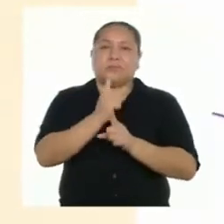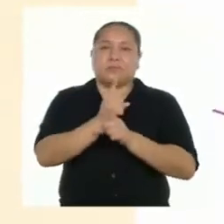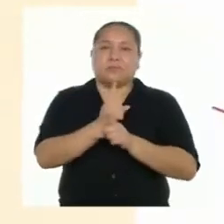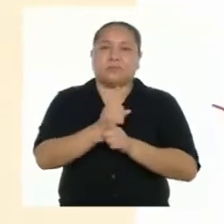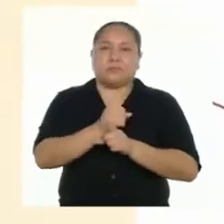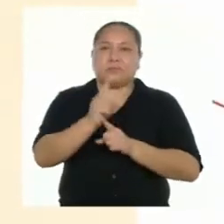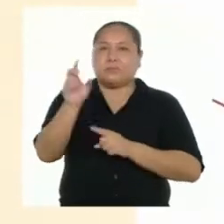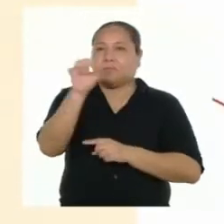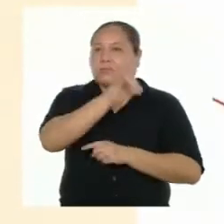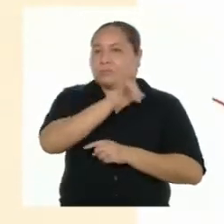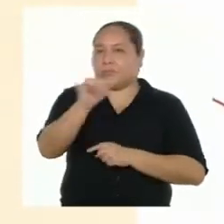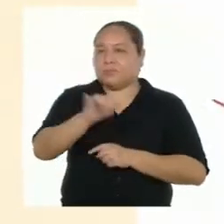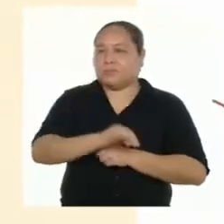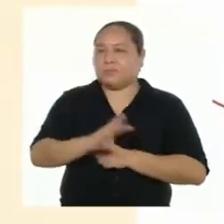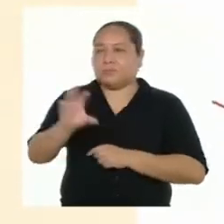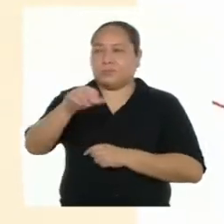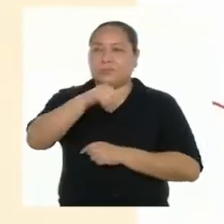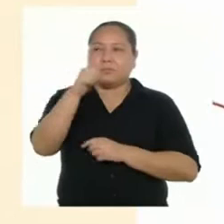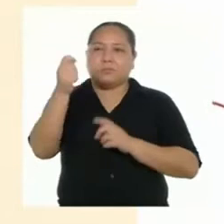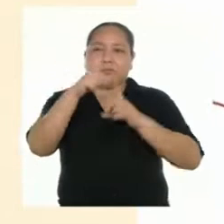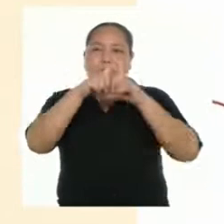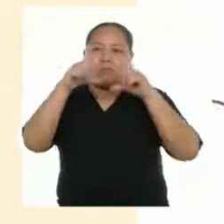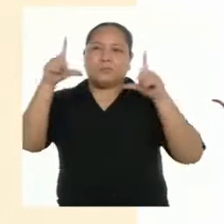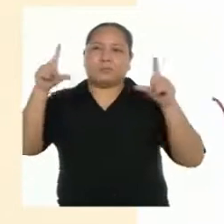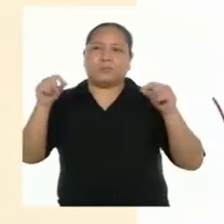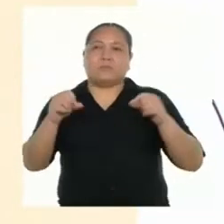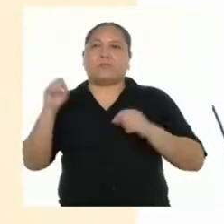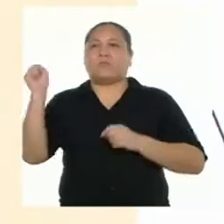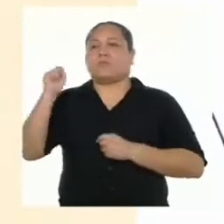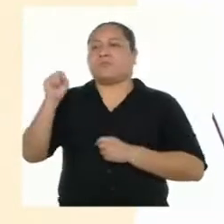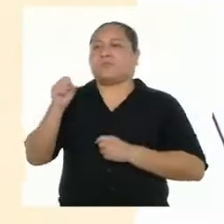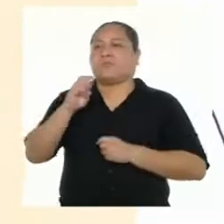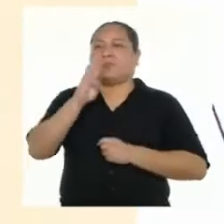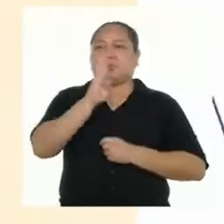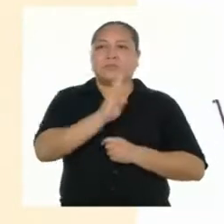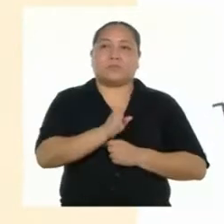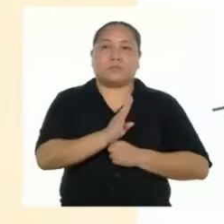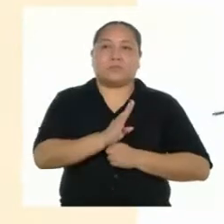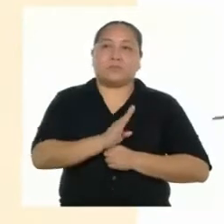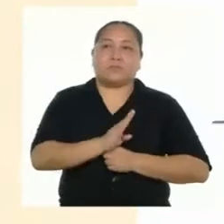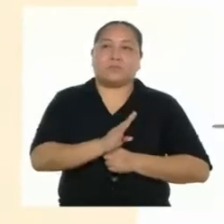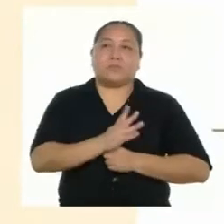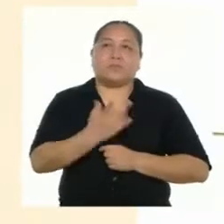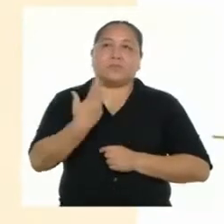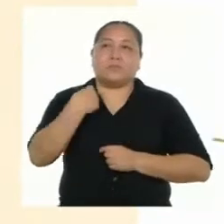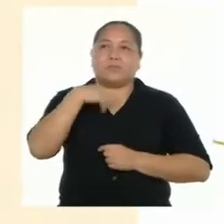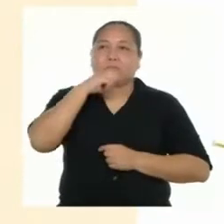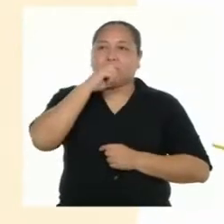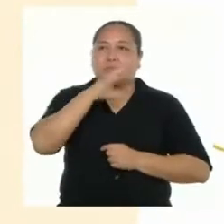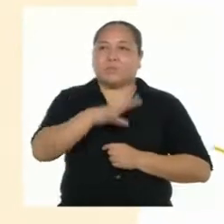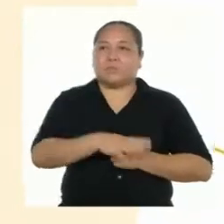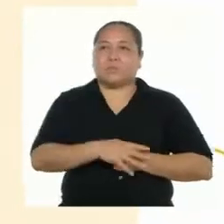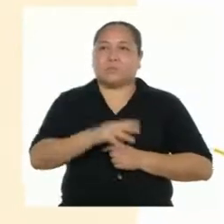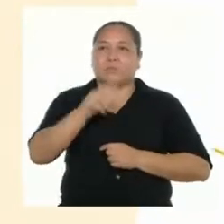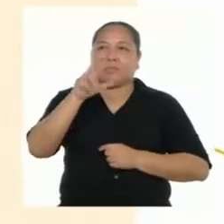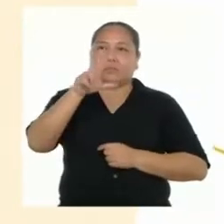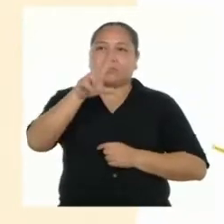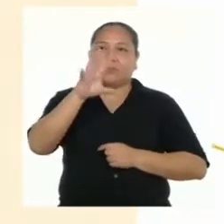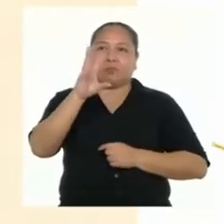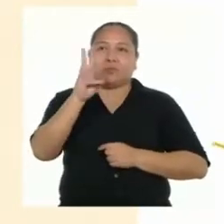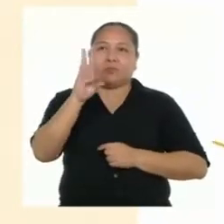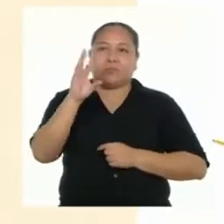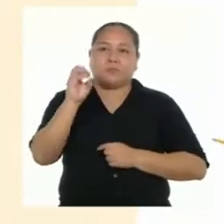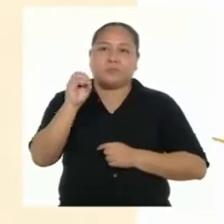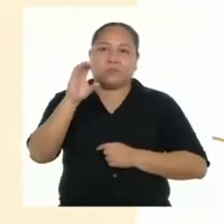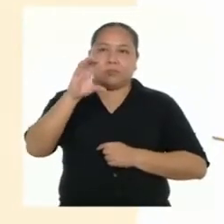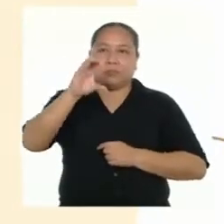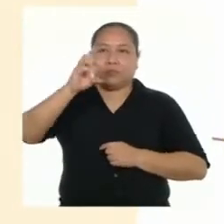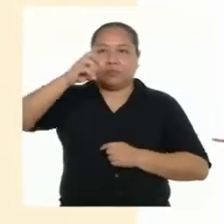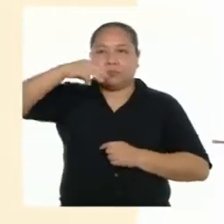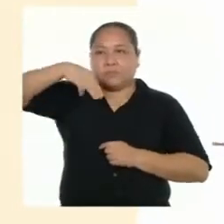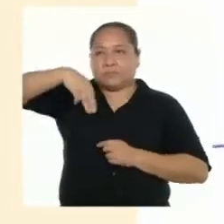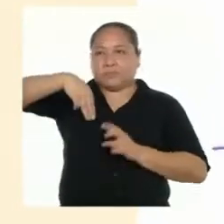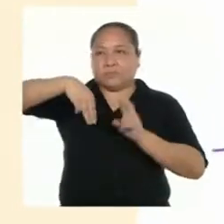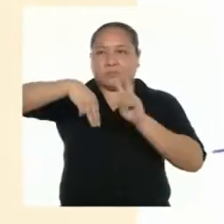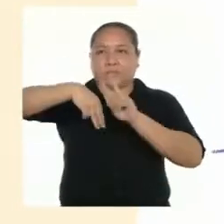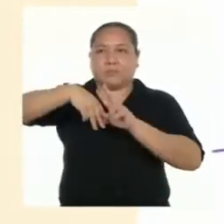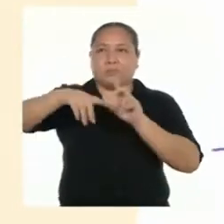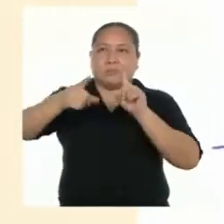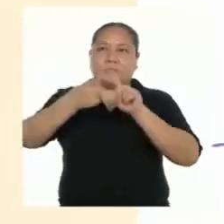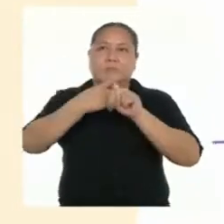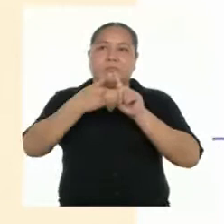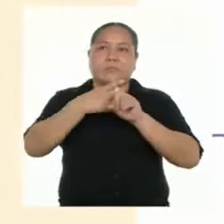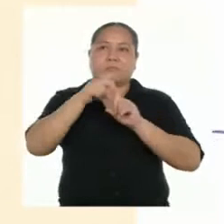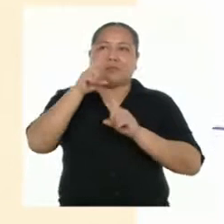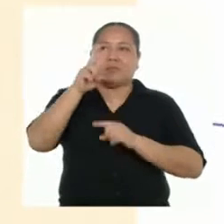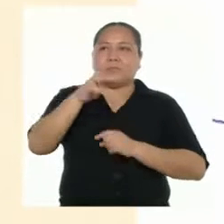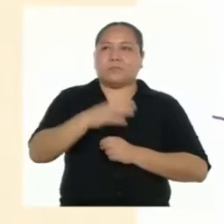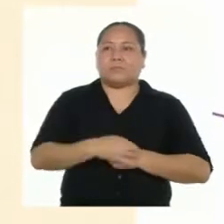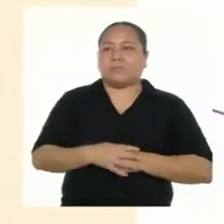mismo procedimiento con el resto de rectángulos. Ajá, en el rectángulo B hablaríamos de 360 centímetros cuadrados